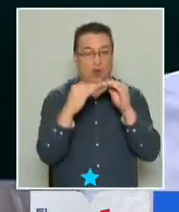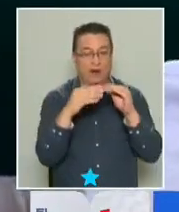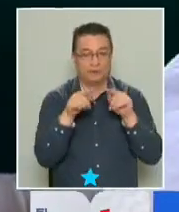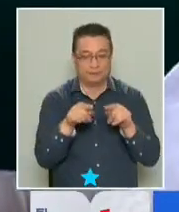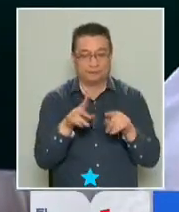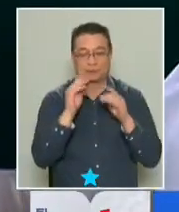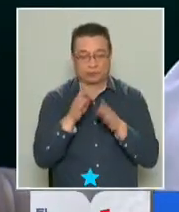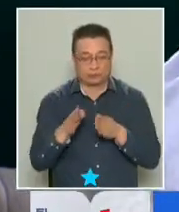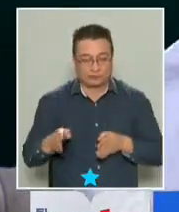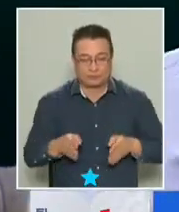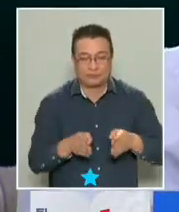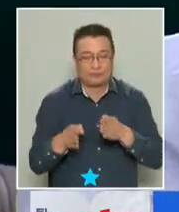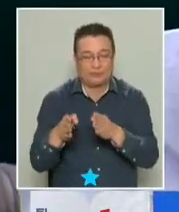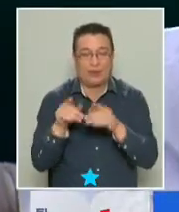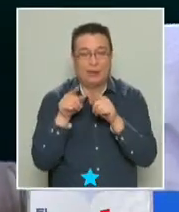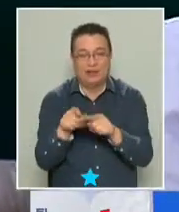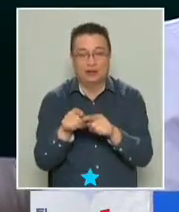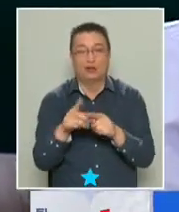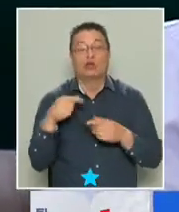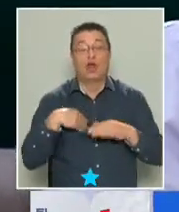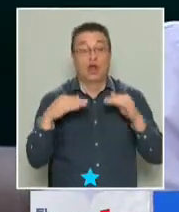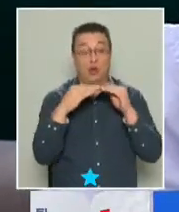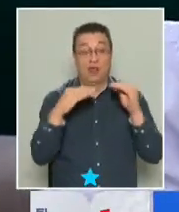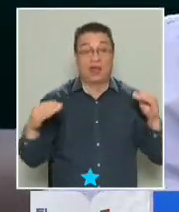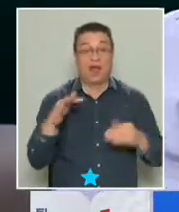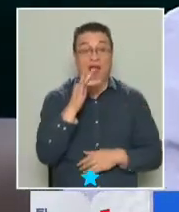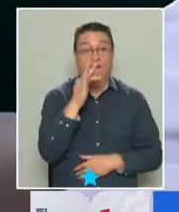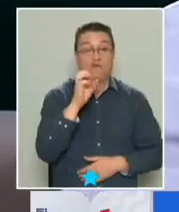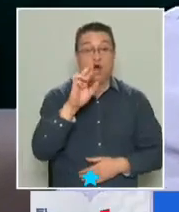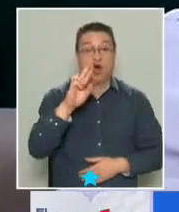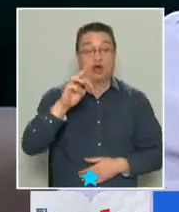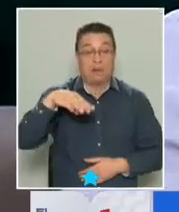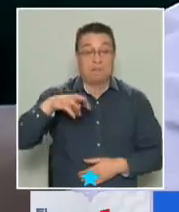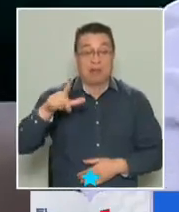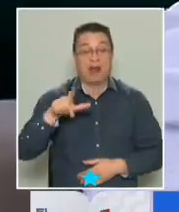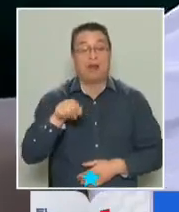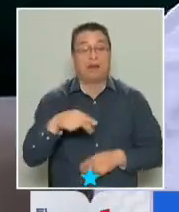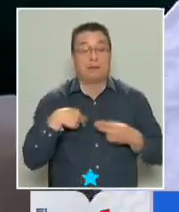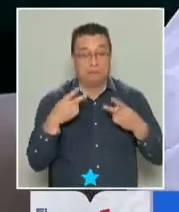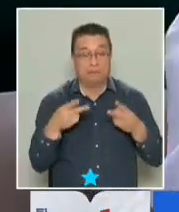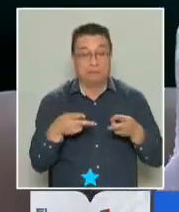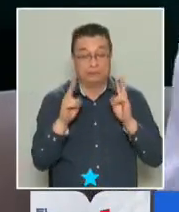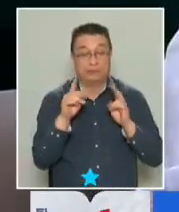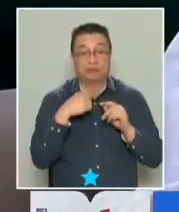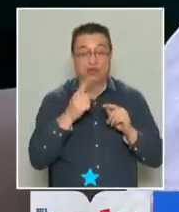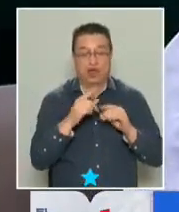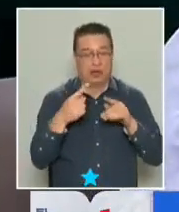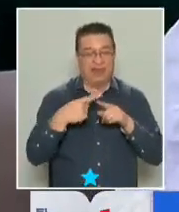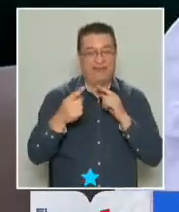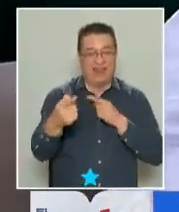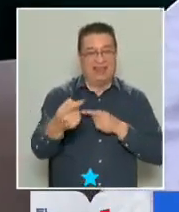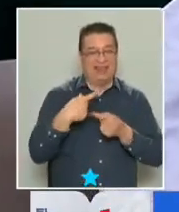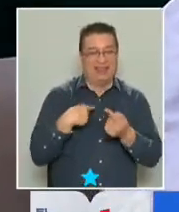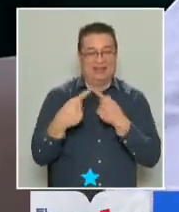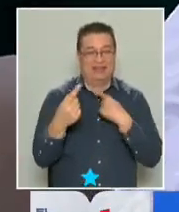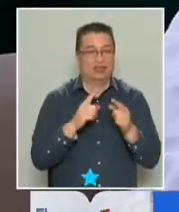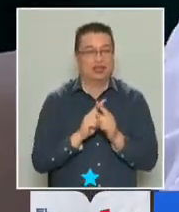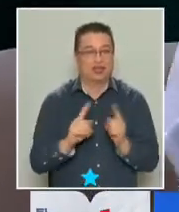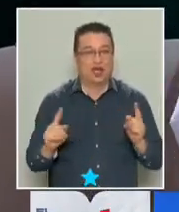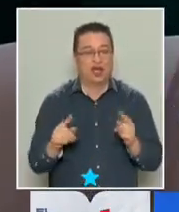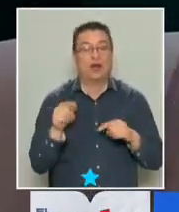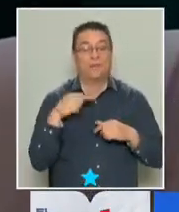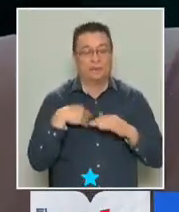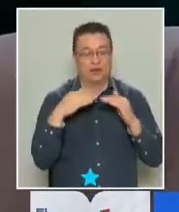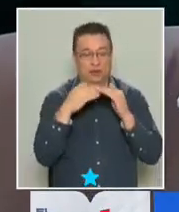a un camino a como la igualdad formal no nos permite que no nos traten diferente a menos que hay una excepción la